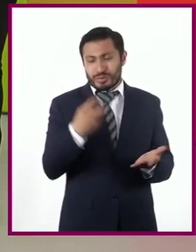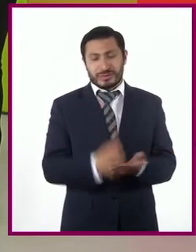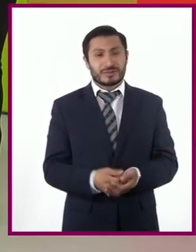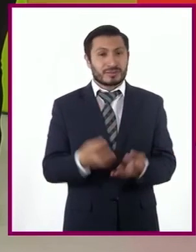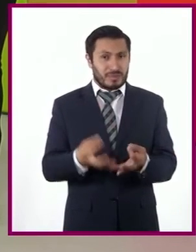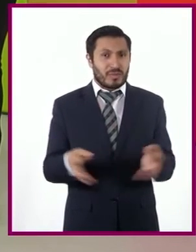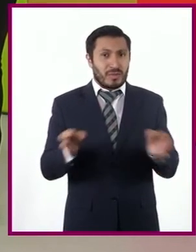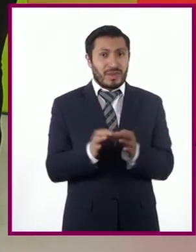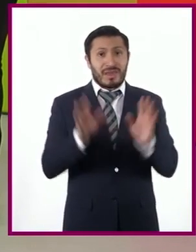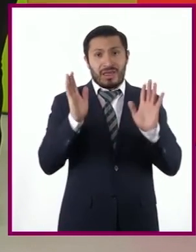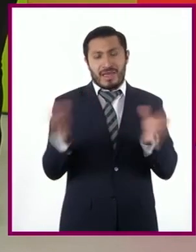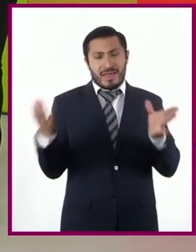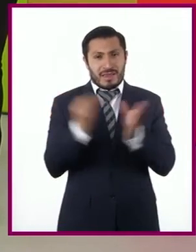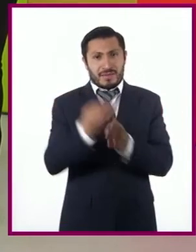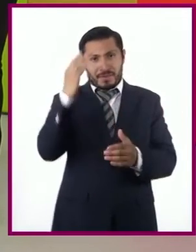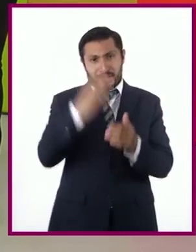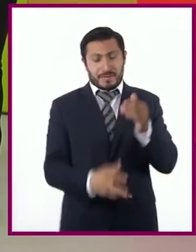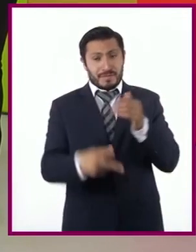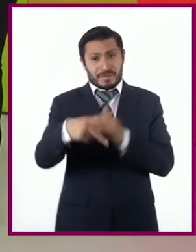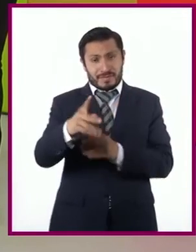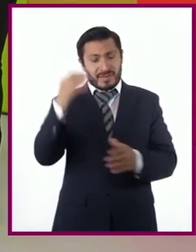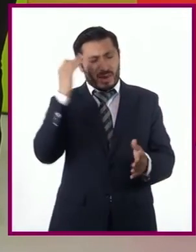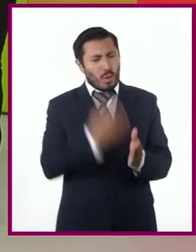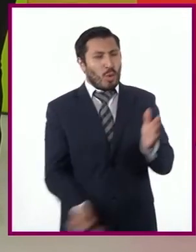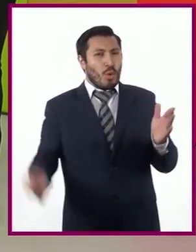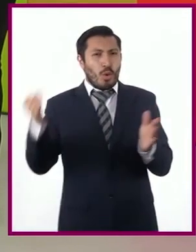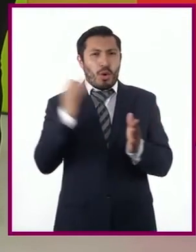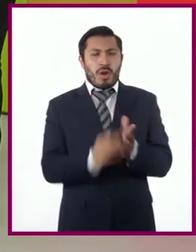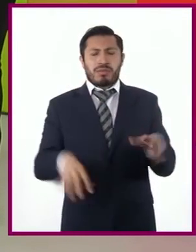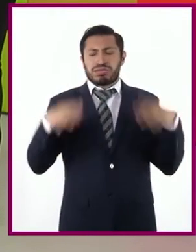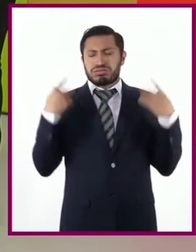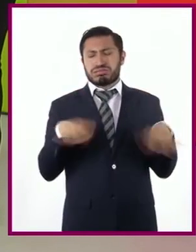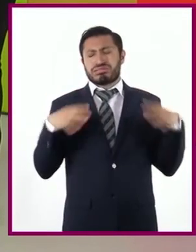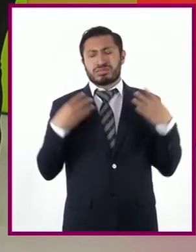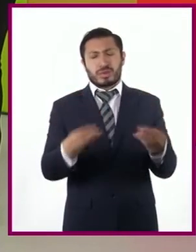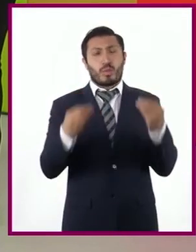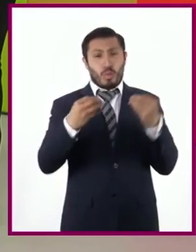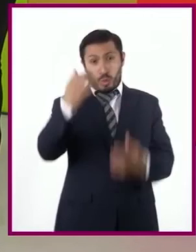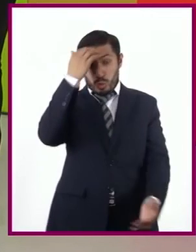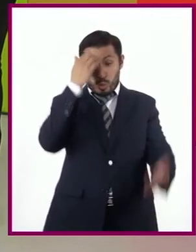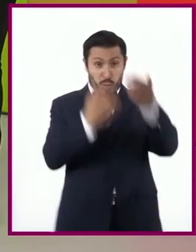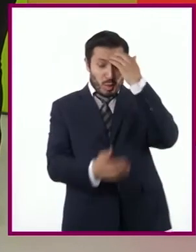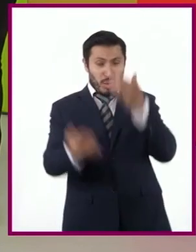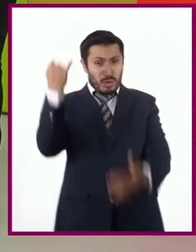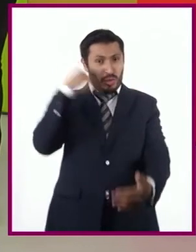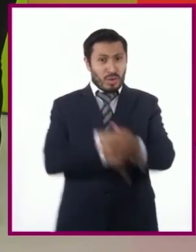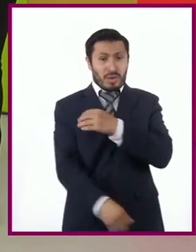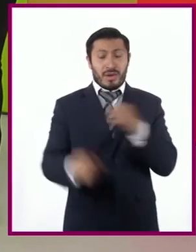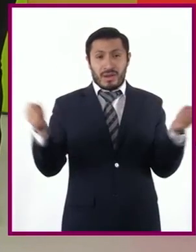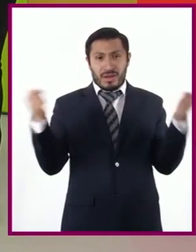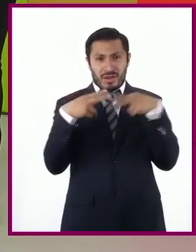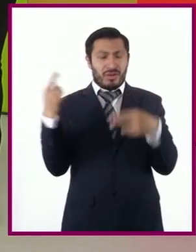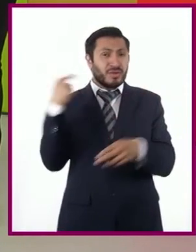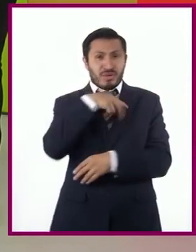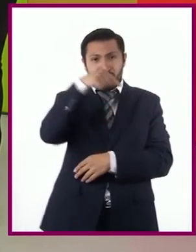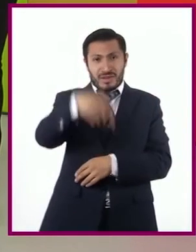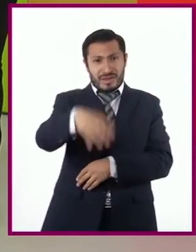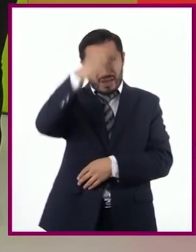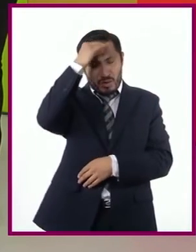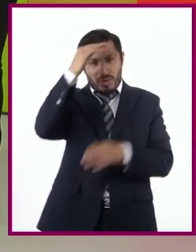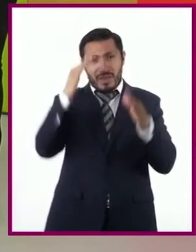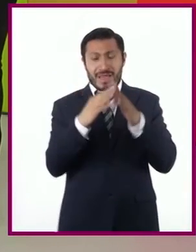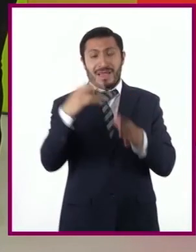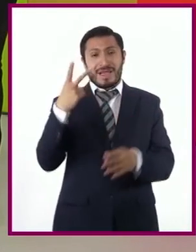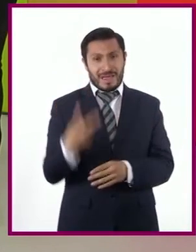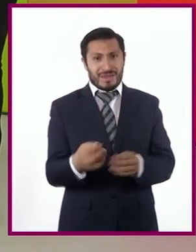Hemos llegado al final de la sesión, pero aún nos queda mucho por explorar y descubrir. Así que nos vemos pronto aquí, en Aprende en